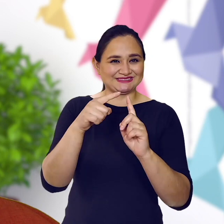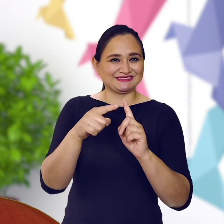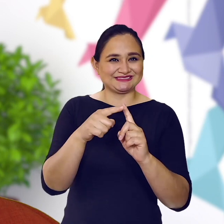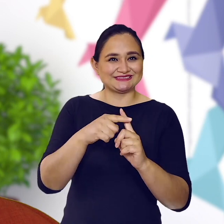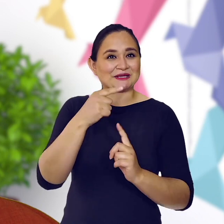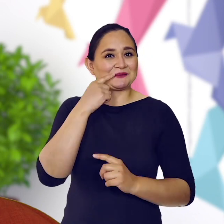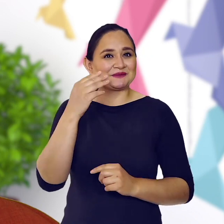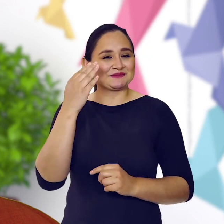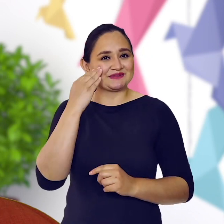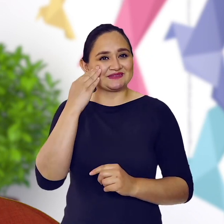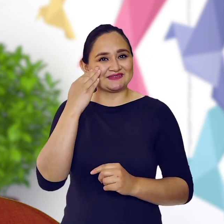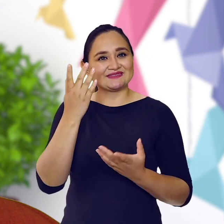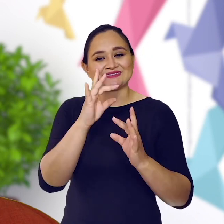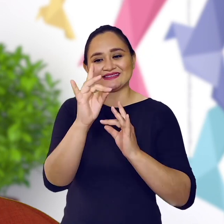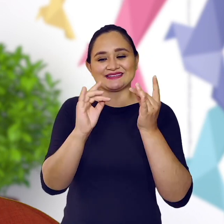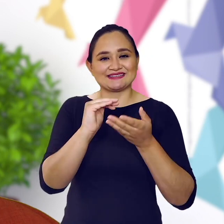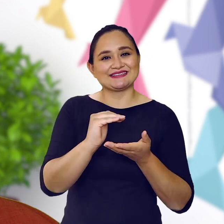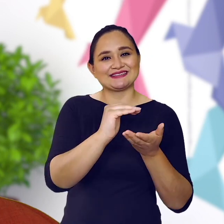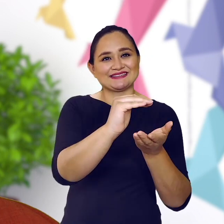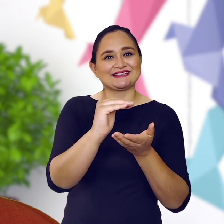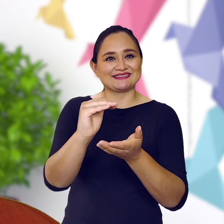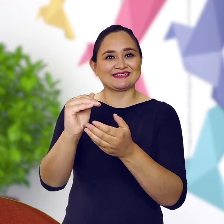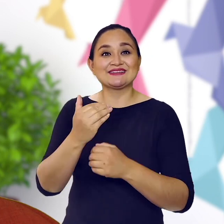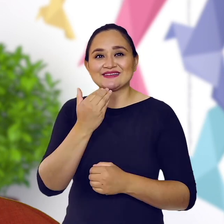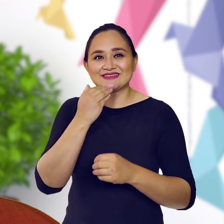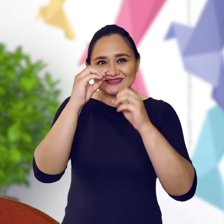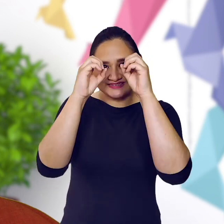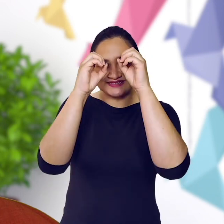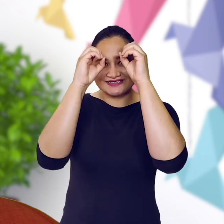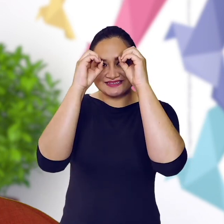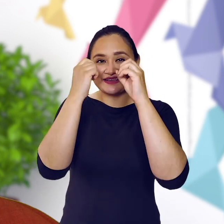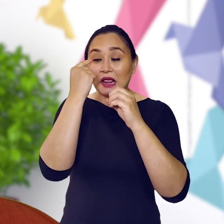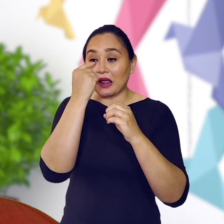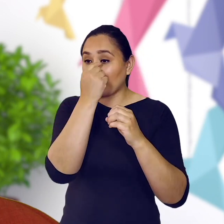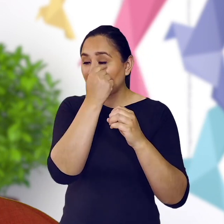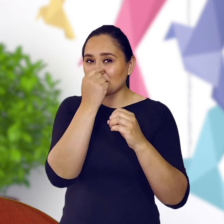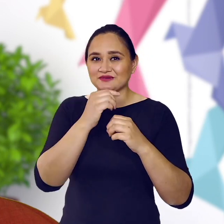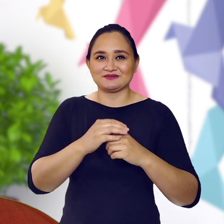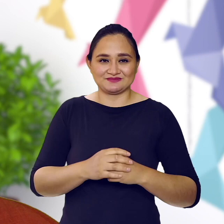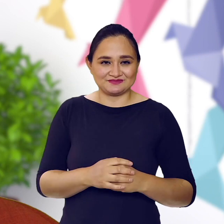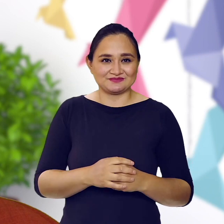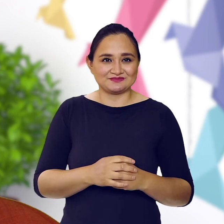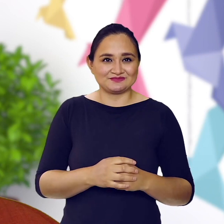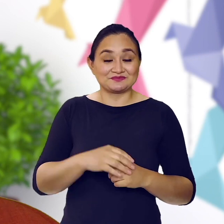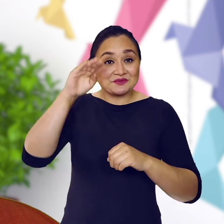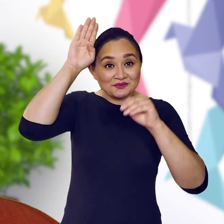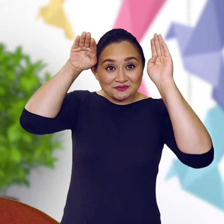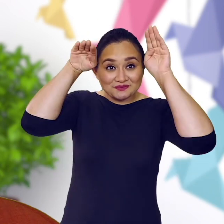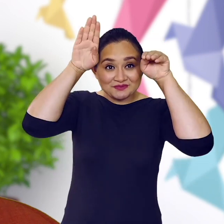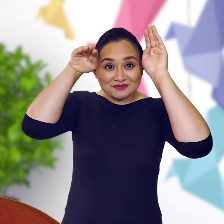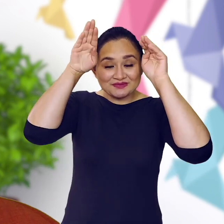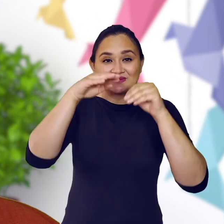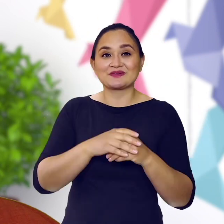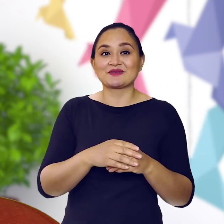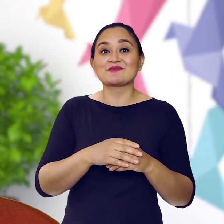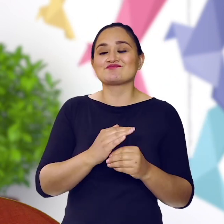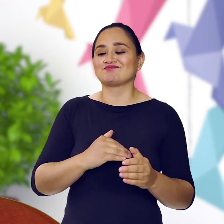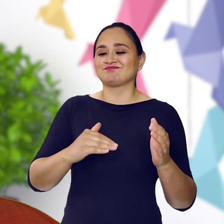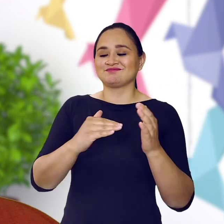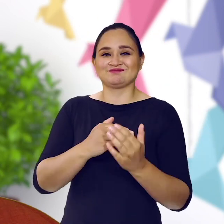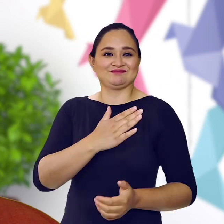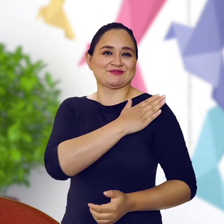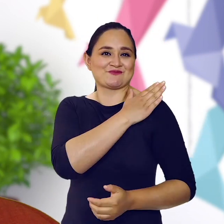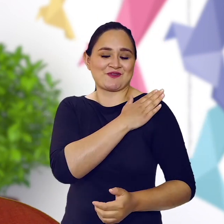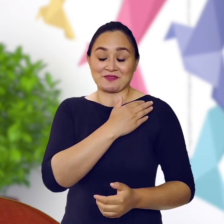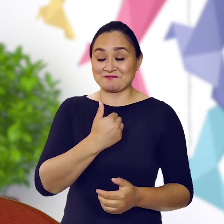padres que como premio le regalaron lo que Miguel siempre había querido: unos lentes de contacto. Bruno, por su parte, recuperó